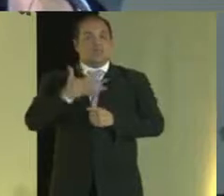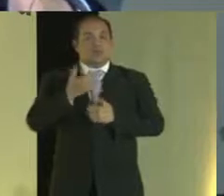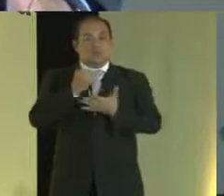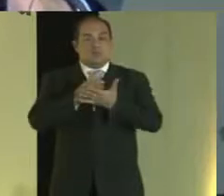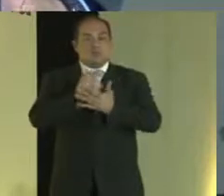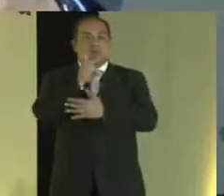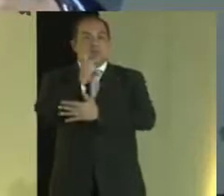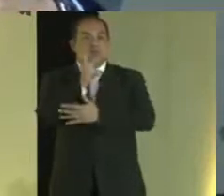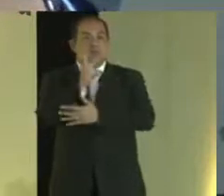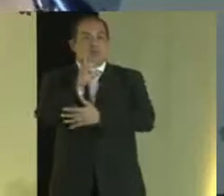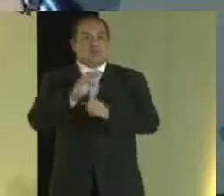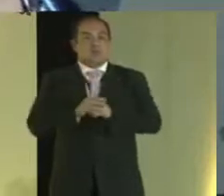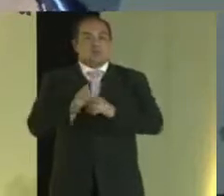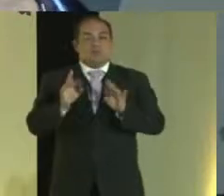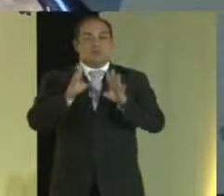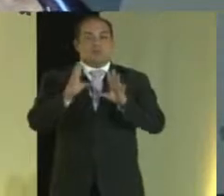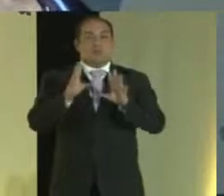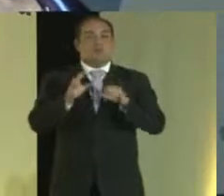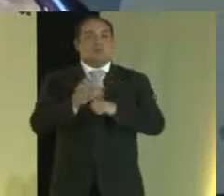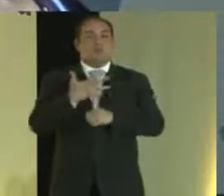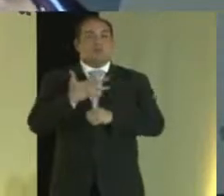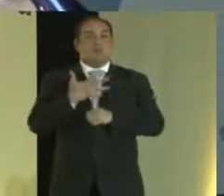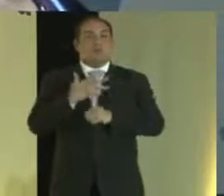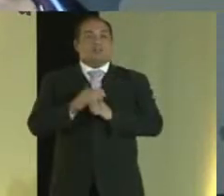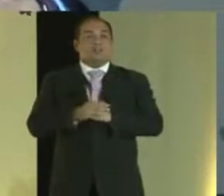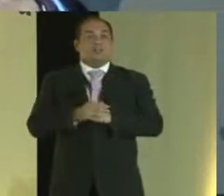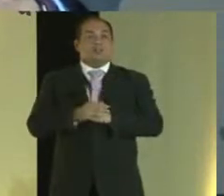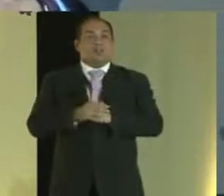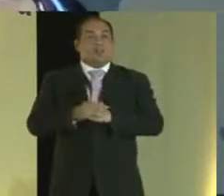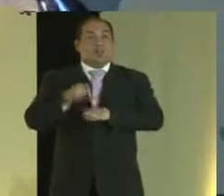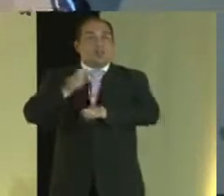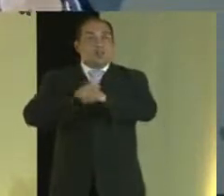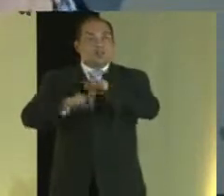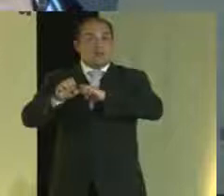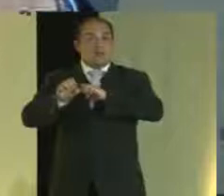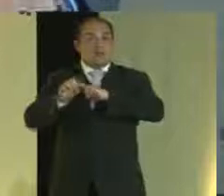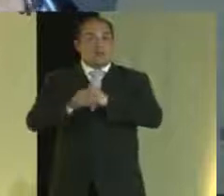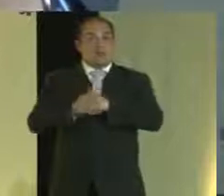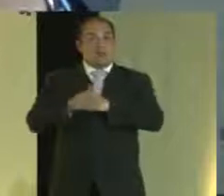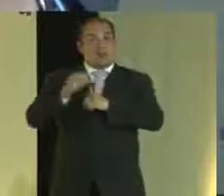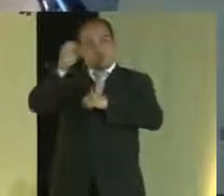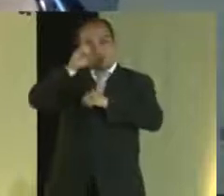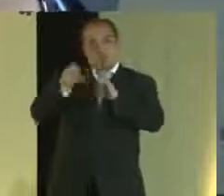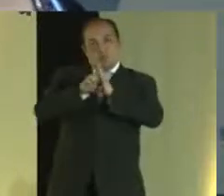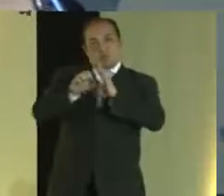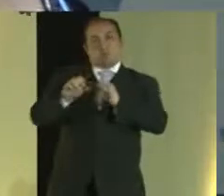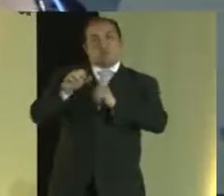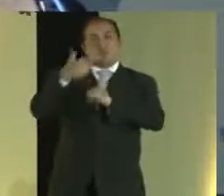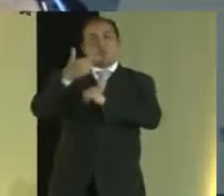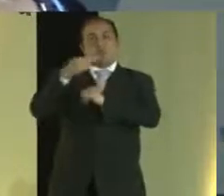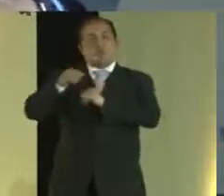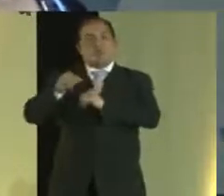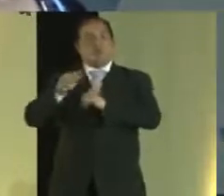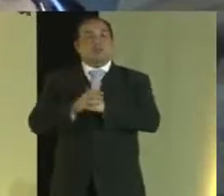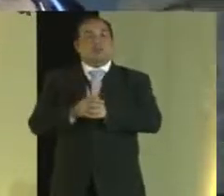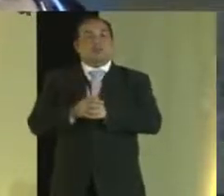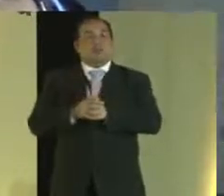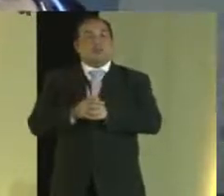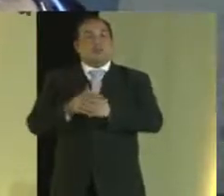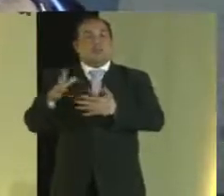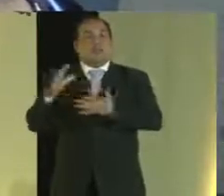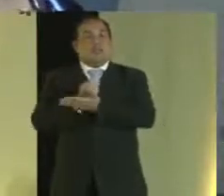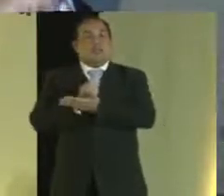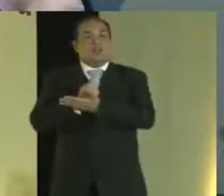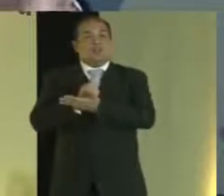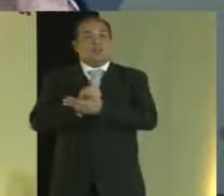palabras y cuando venga la reacción de las empresas como la General Motors, en donde le acaban de ganar una elección